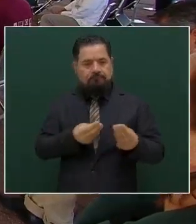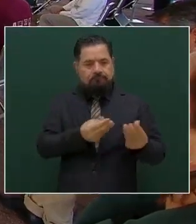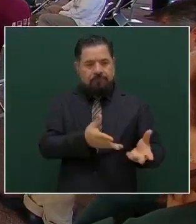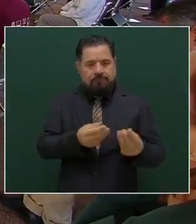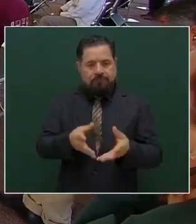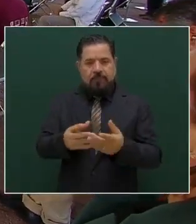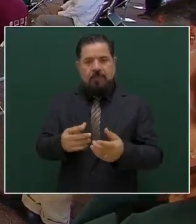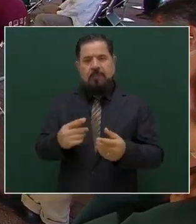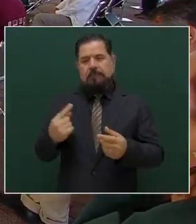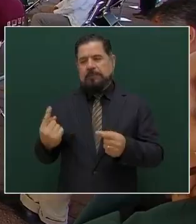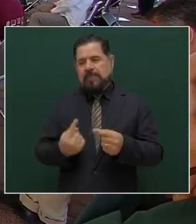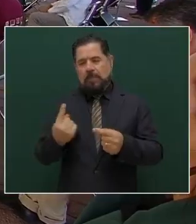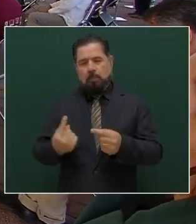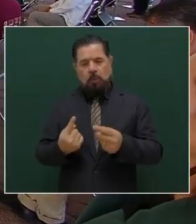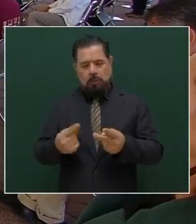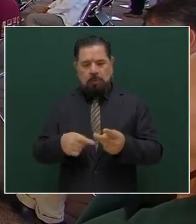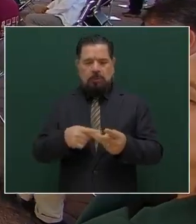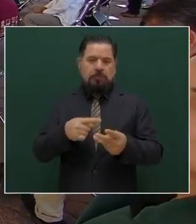licuadoras,